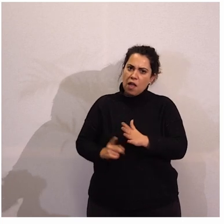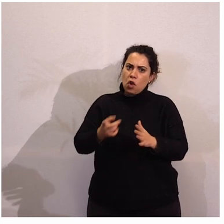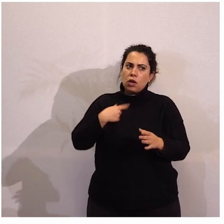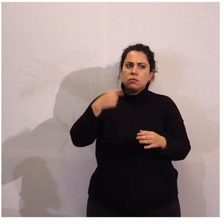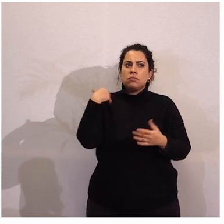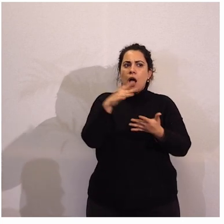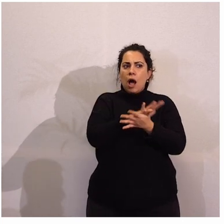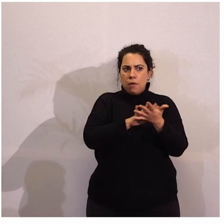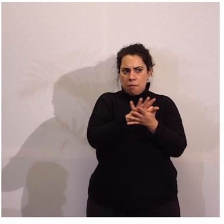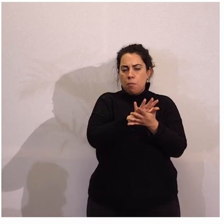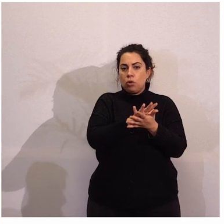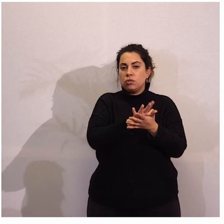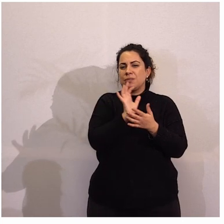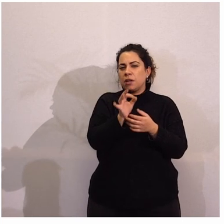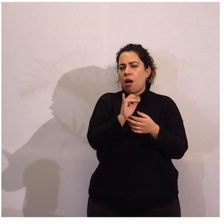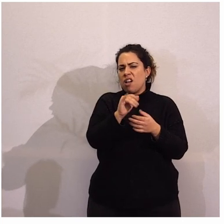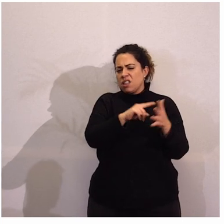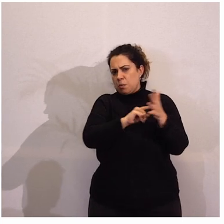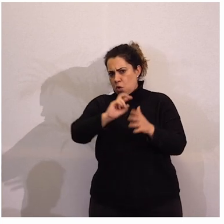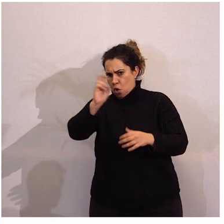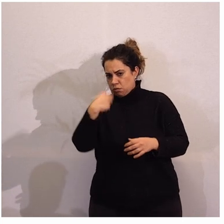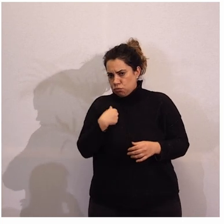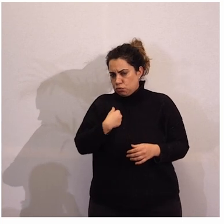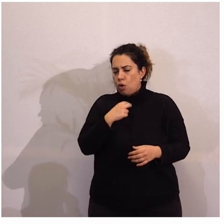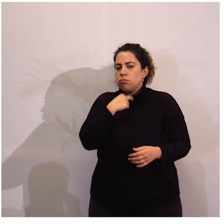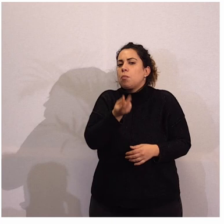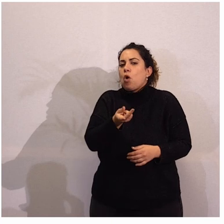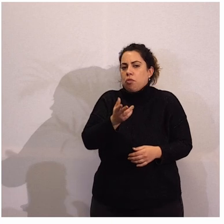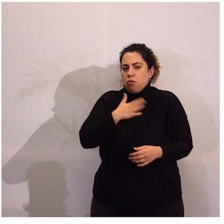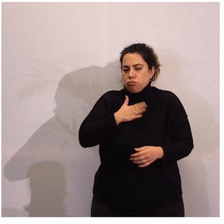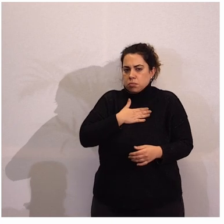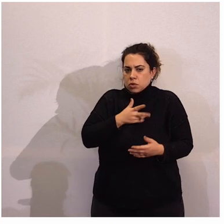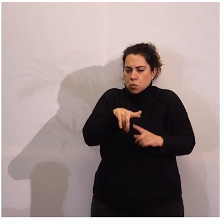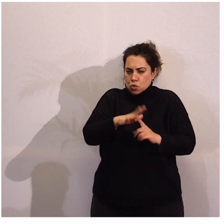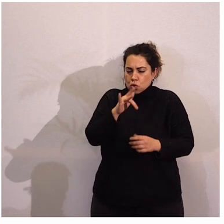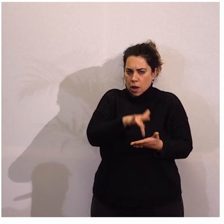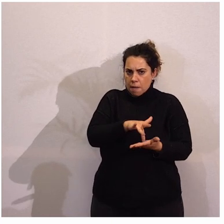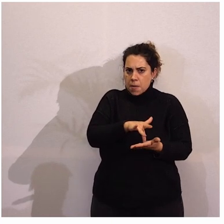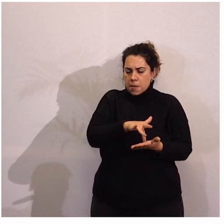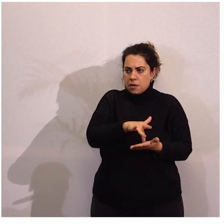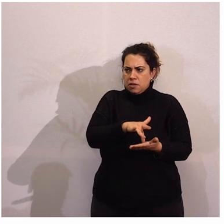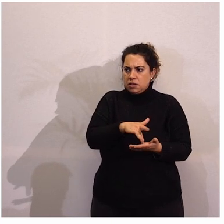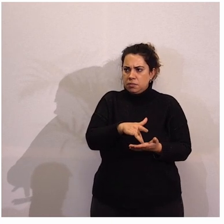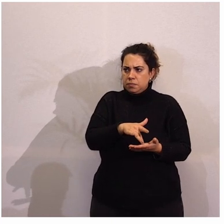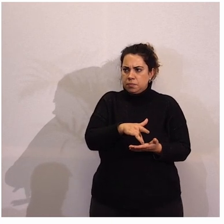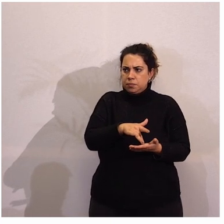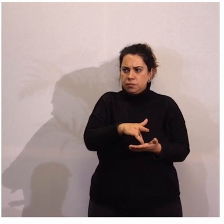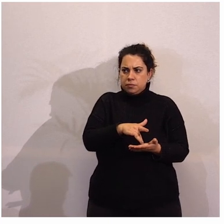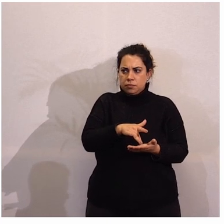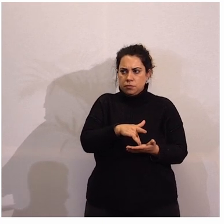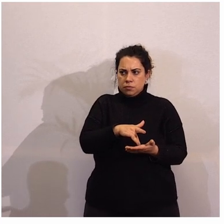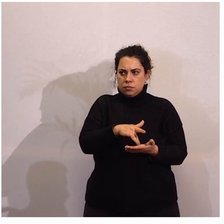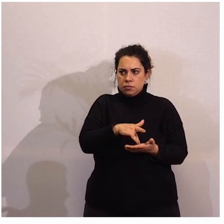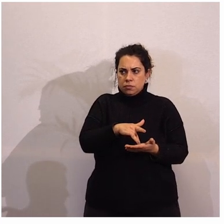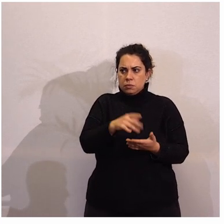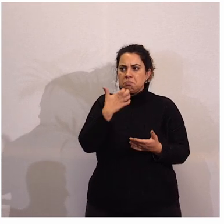hablando, existe otra, de la que hablo yo en primera persona, que sufrimos por